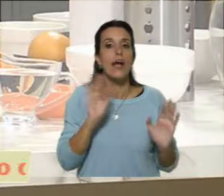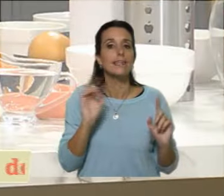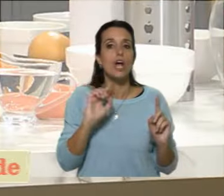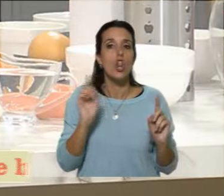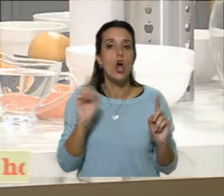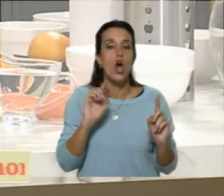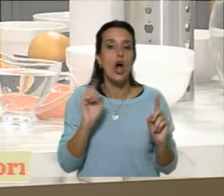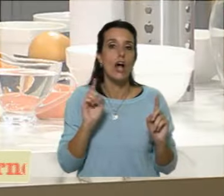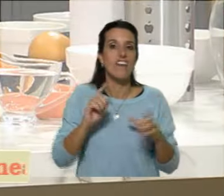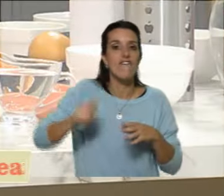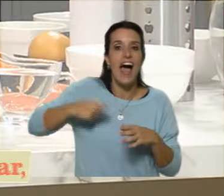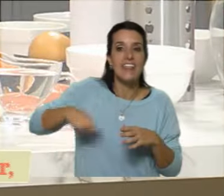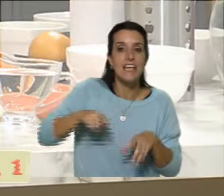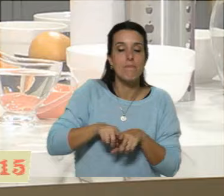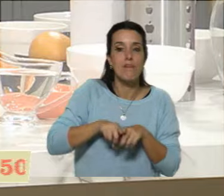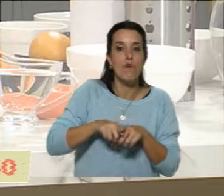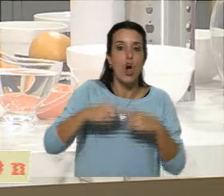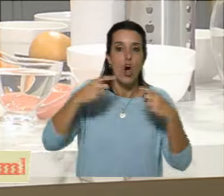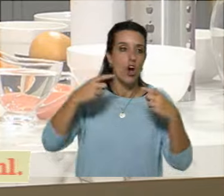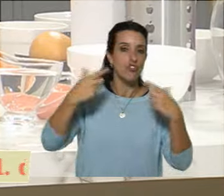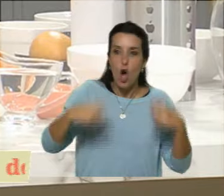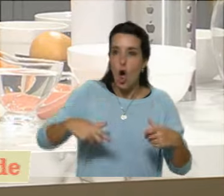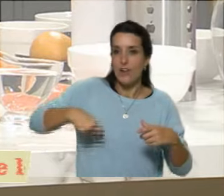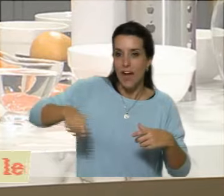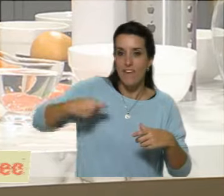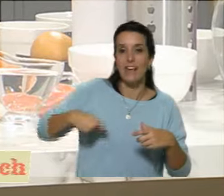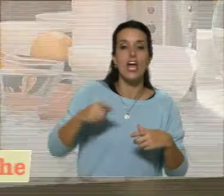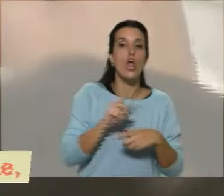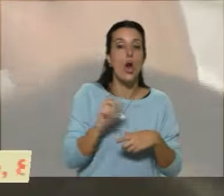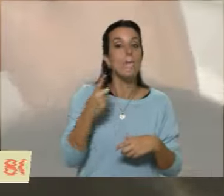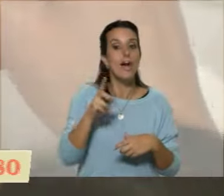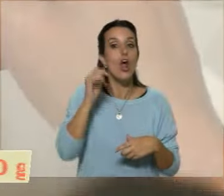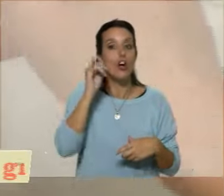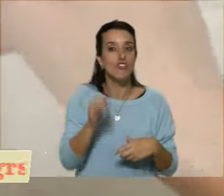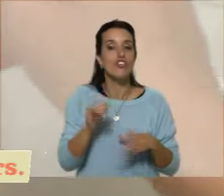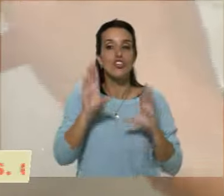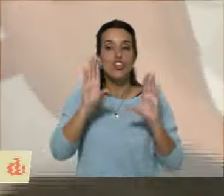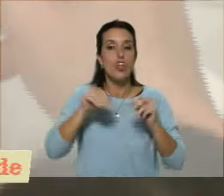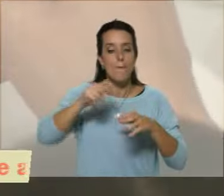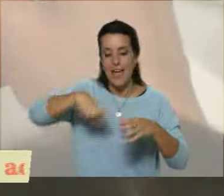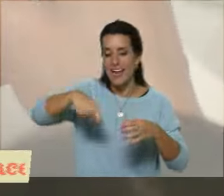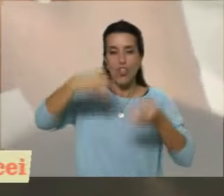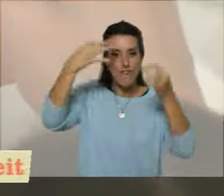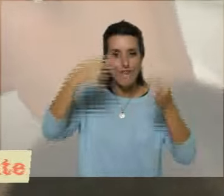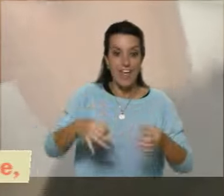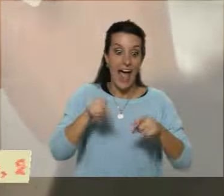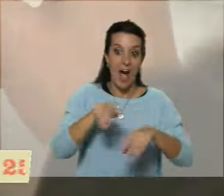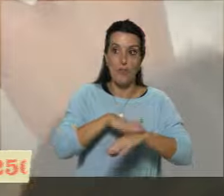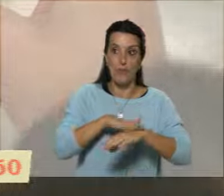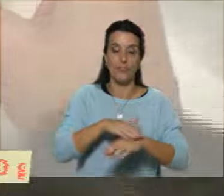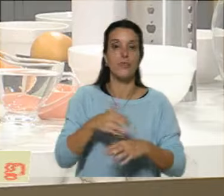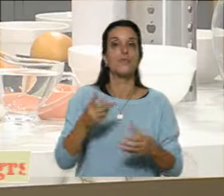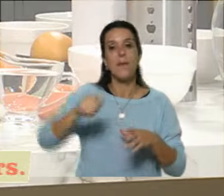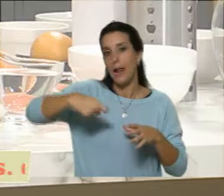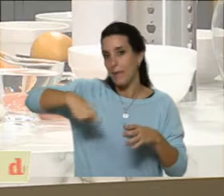tengas que batir atención, como cuando hacemos una torta que batimos, no, porque si no te entra aire y no. Pero sí que quede todo bien mezclado y este es el momento. ¿Ah?